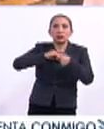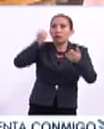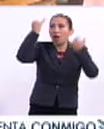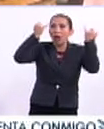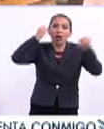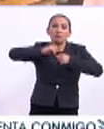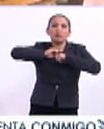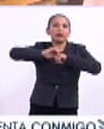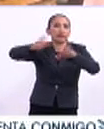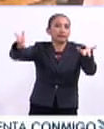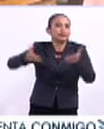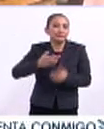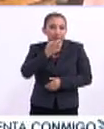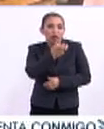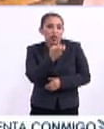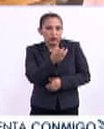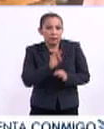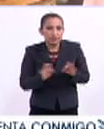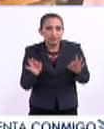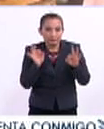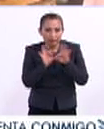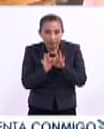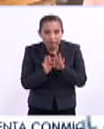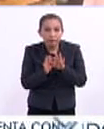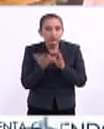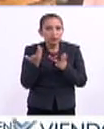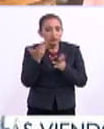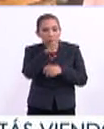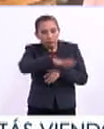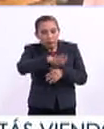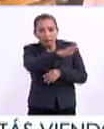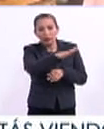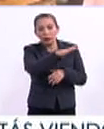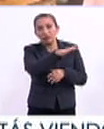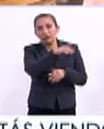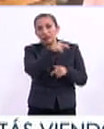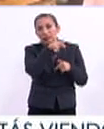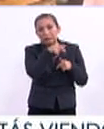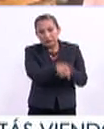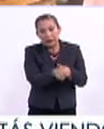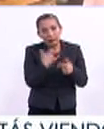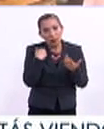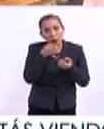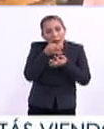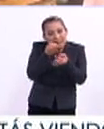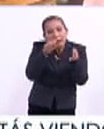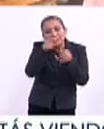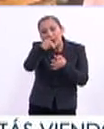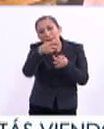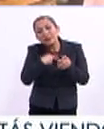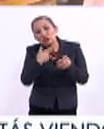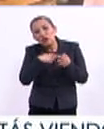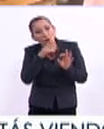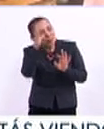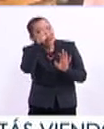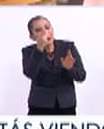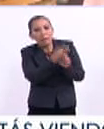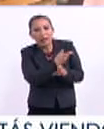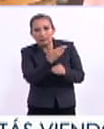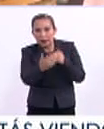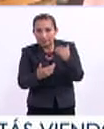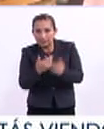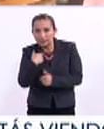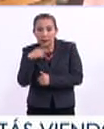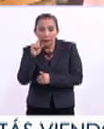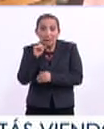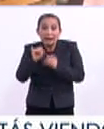Entonces, pues por eso creo que es importante, aunque sea a nivel ladrillo, pero ir pues informando a la gente de una manera y transitar